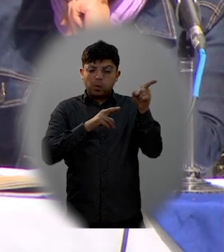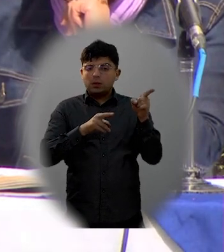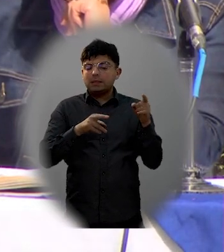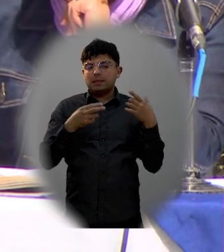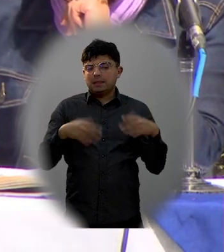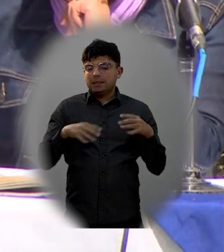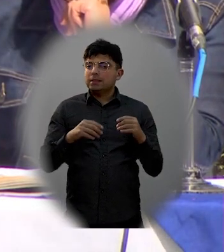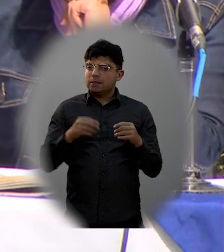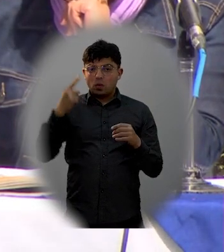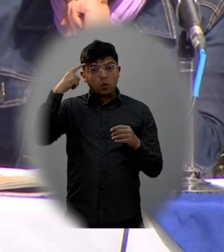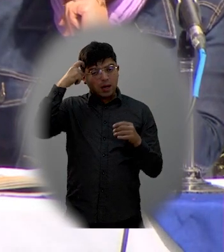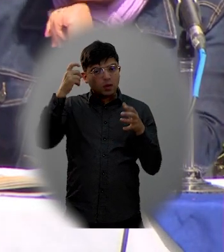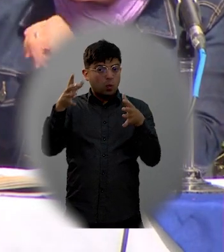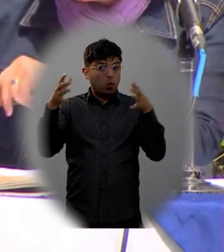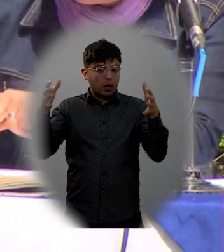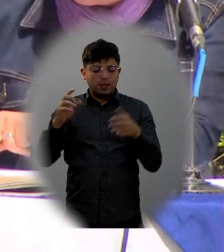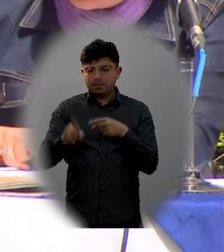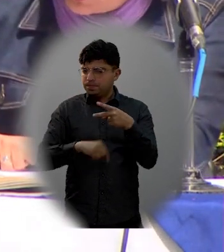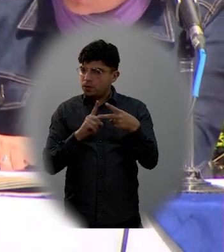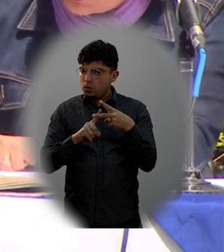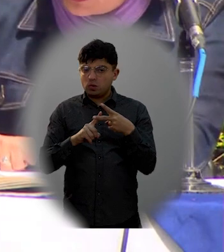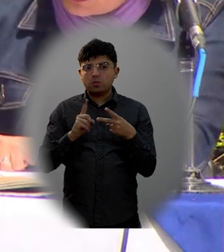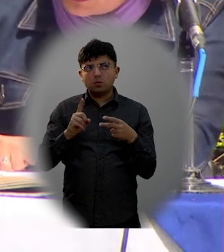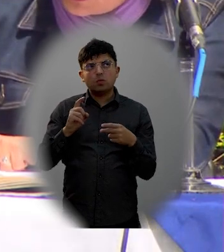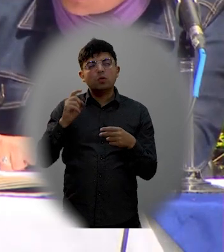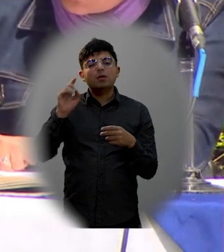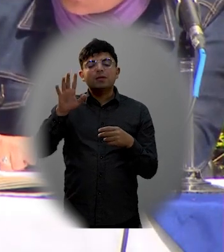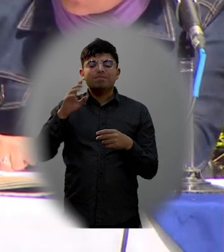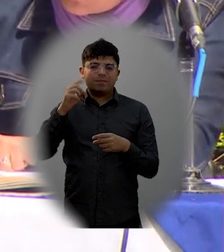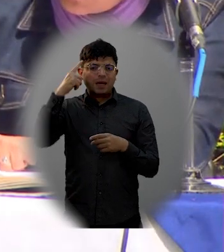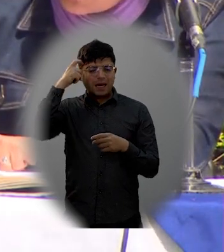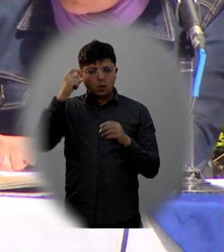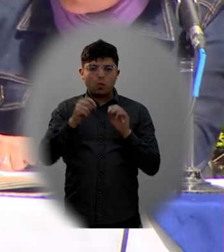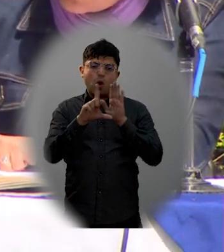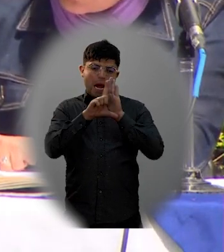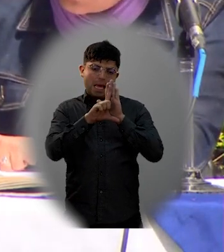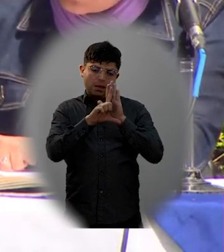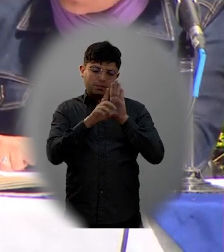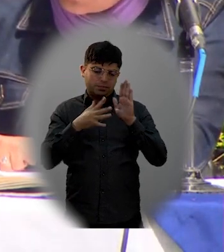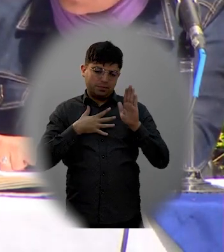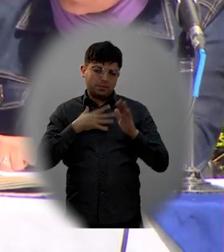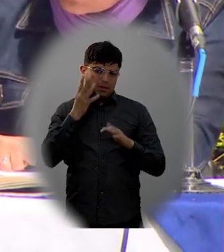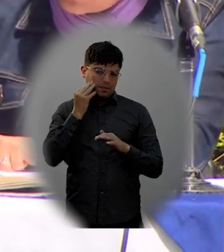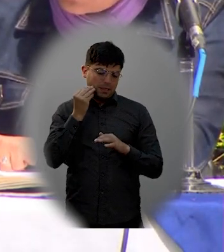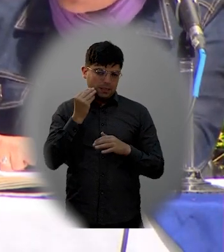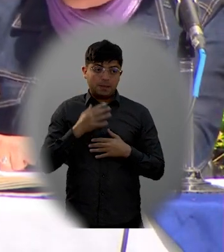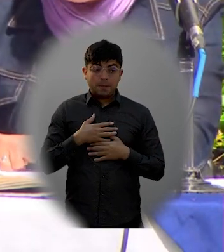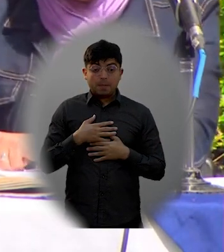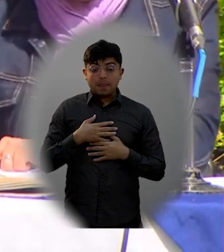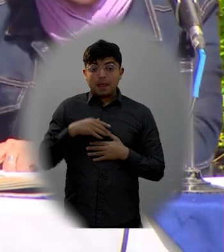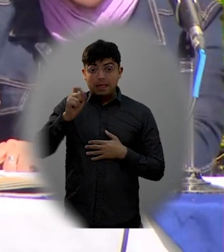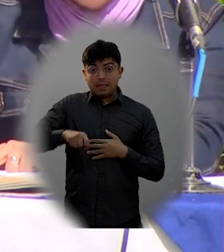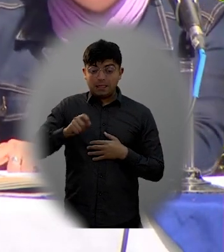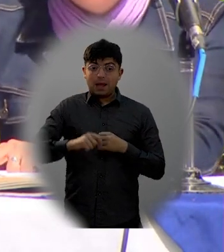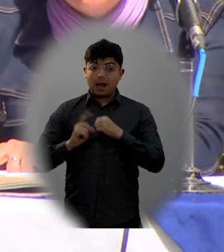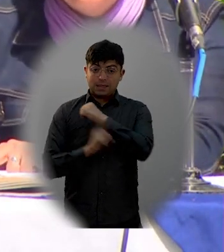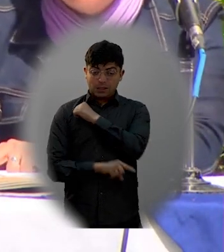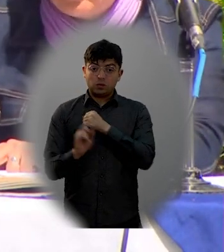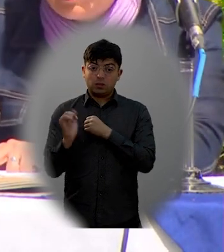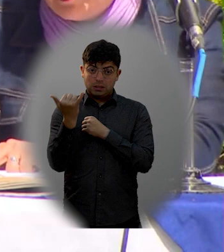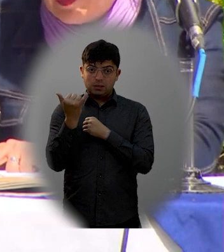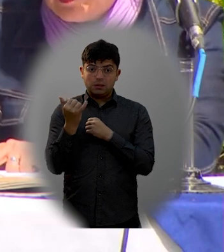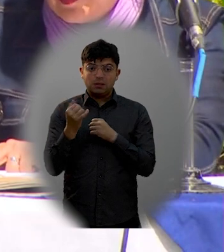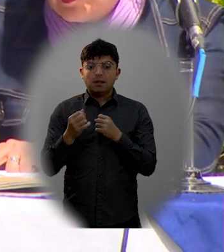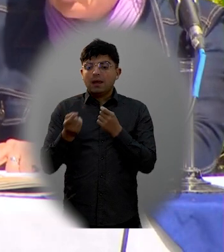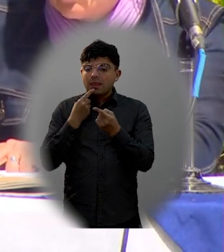reto gigante. Otro reto, también muy jurídico y muy desde mi experiencia, es en todo caso, sí, se necesitan sanciones. Así